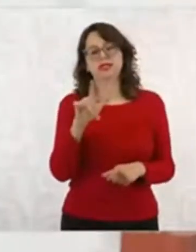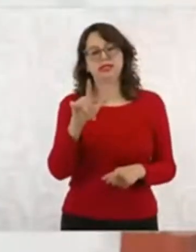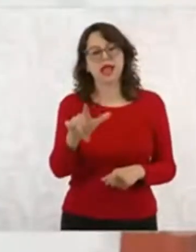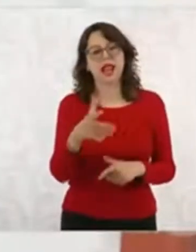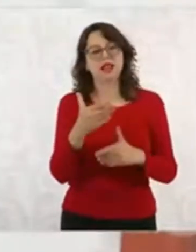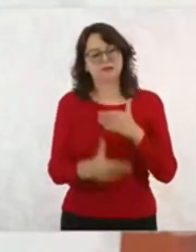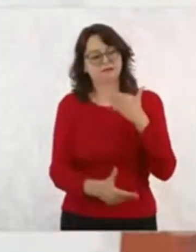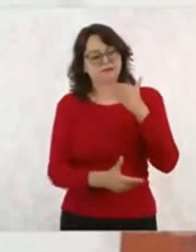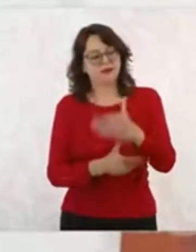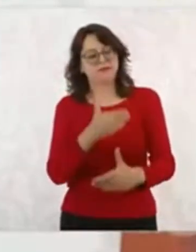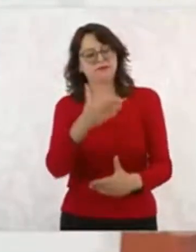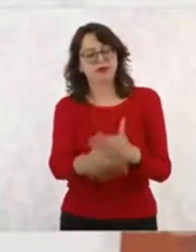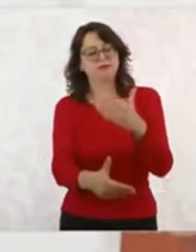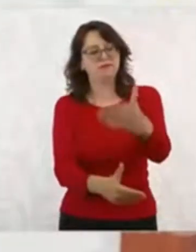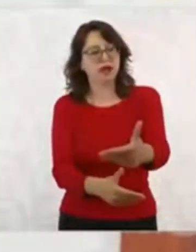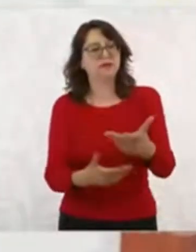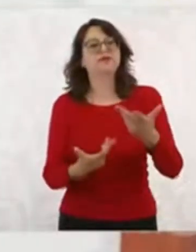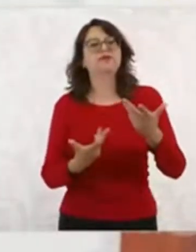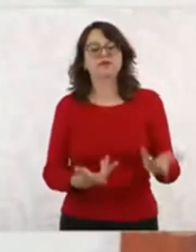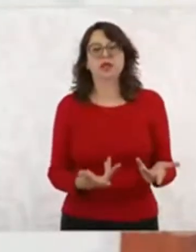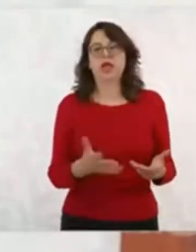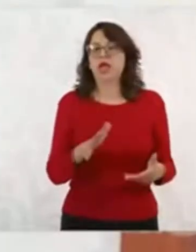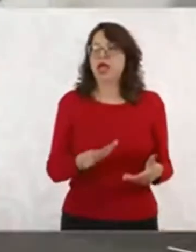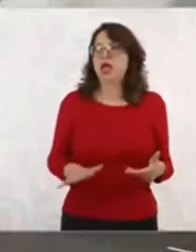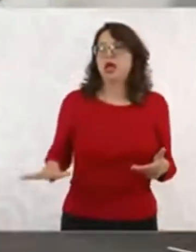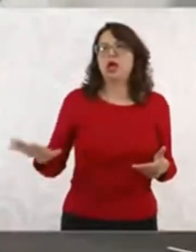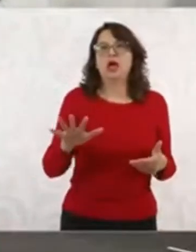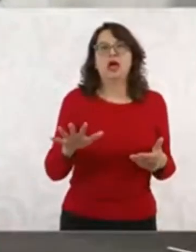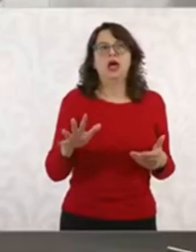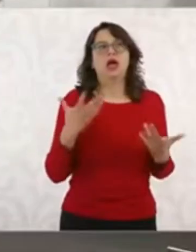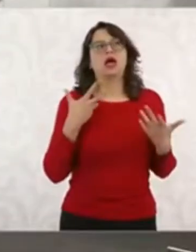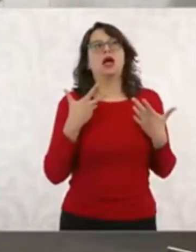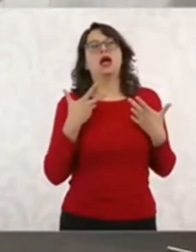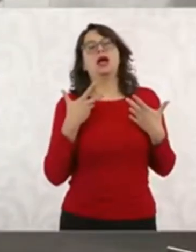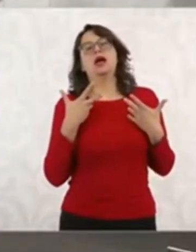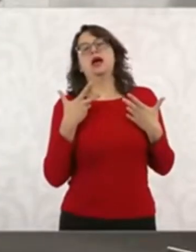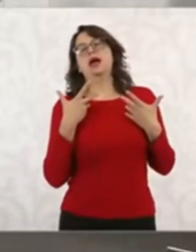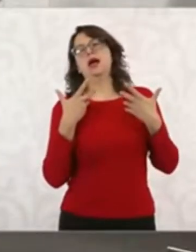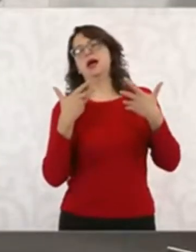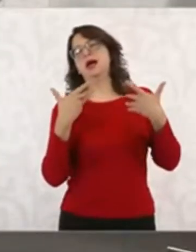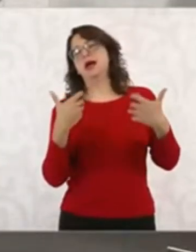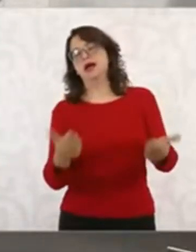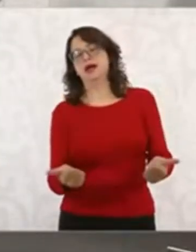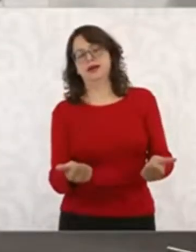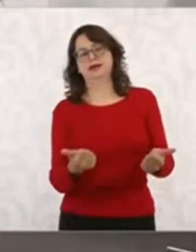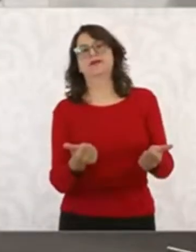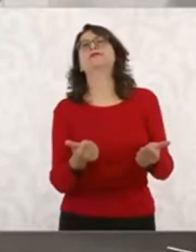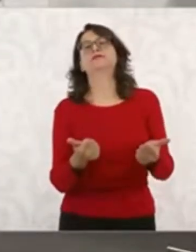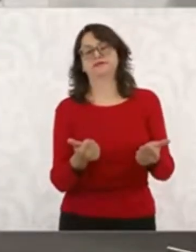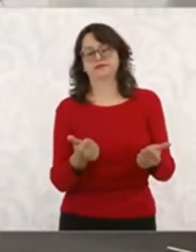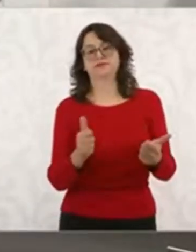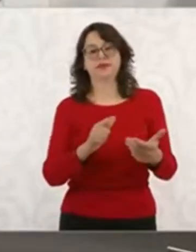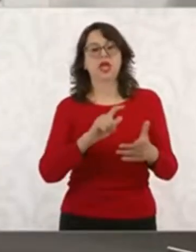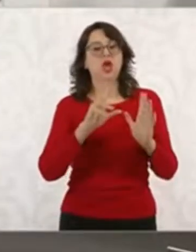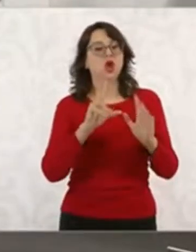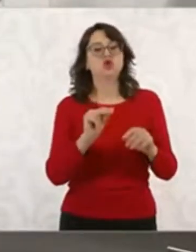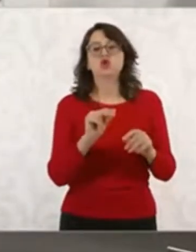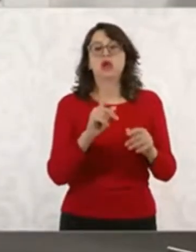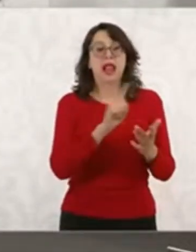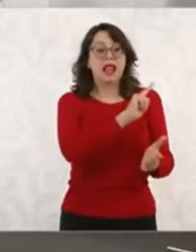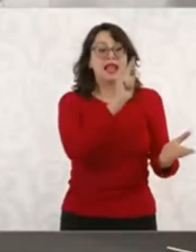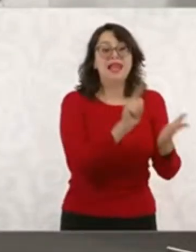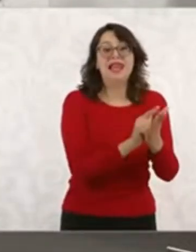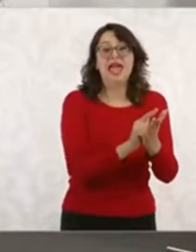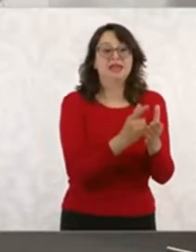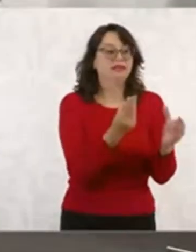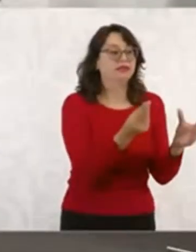procesal, de inmediato se advierte que el juego de la ley es distinta y que se aplica